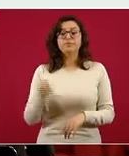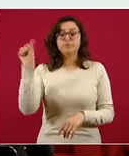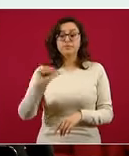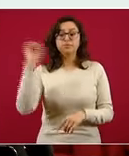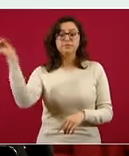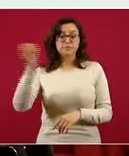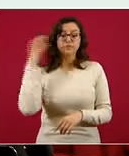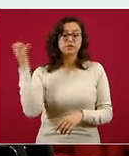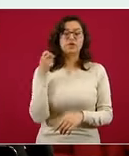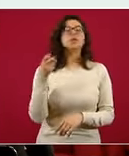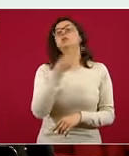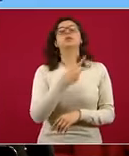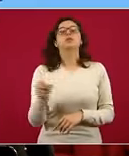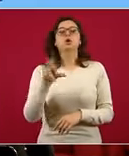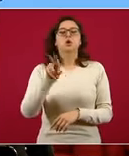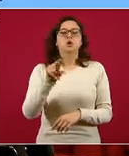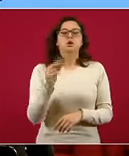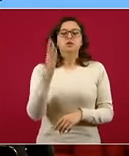289.